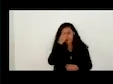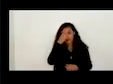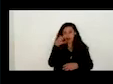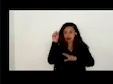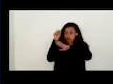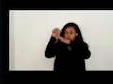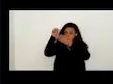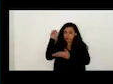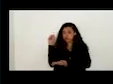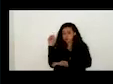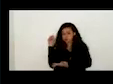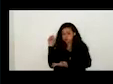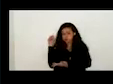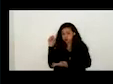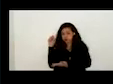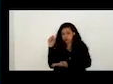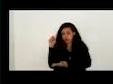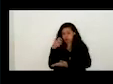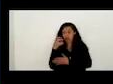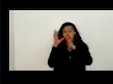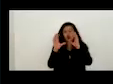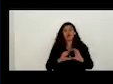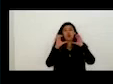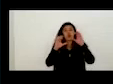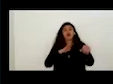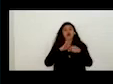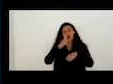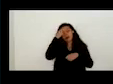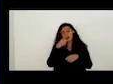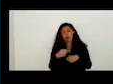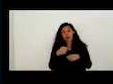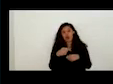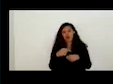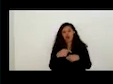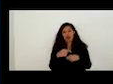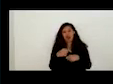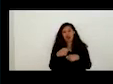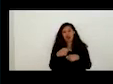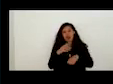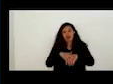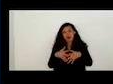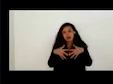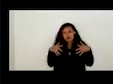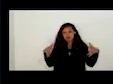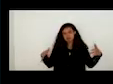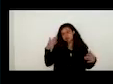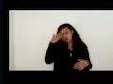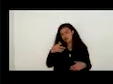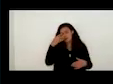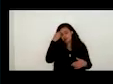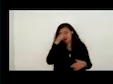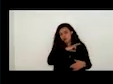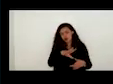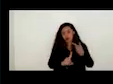embarazo, más bien lo que hay que cuidar es la parte de la ganancia del peso, que es algo que hoy en día sabemos que puede generar mayor